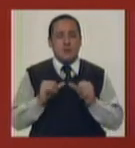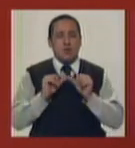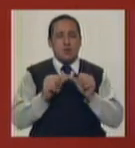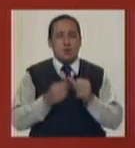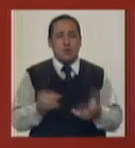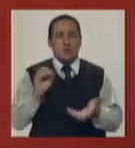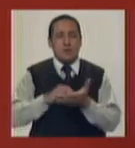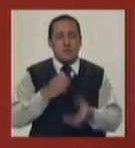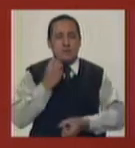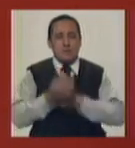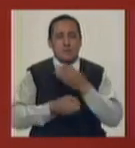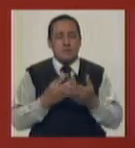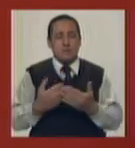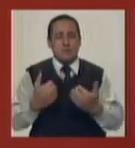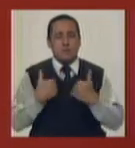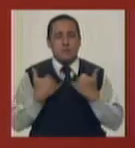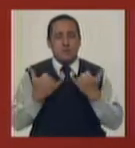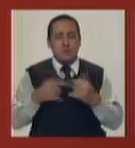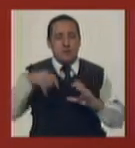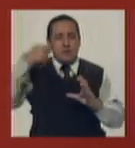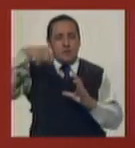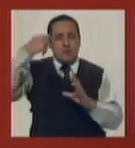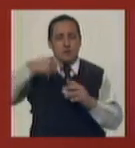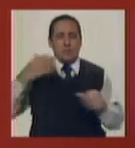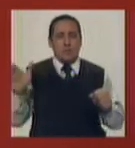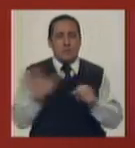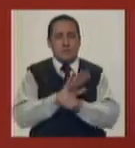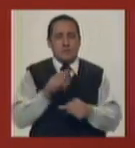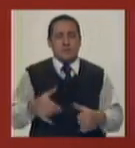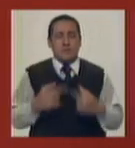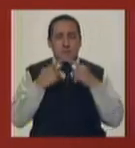a continuar con nuestra programación porque tenemos ahora sí el video completo de este spot.